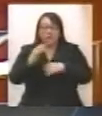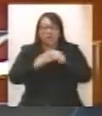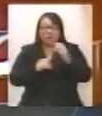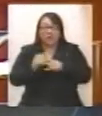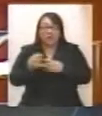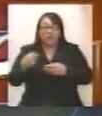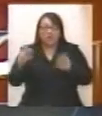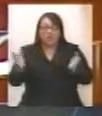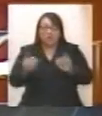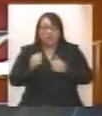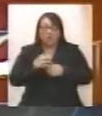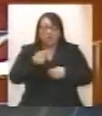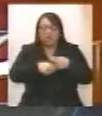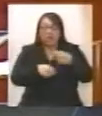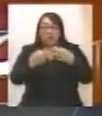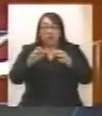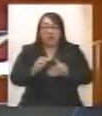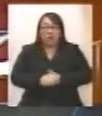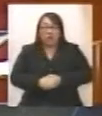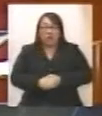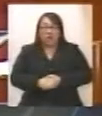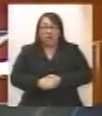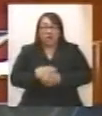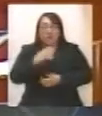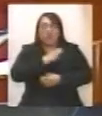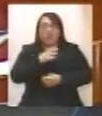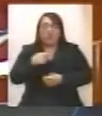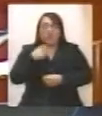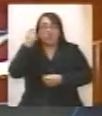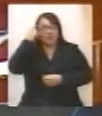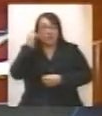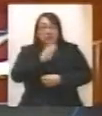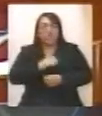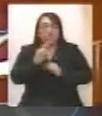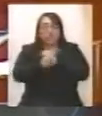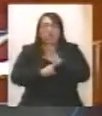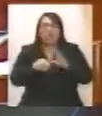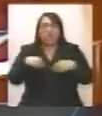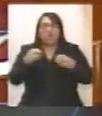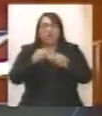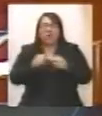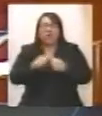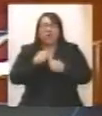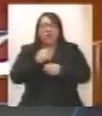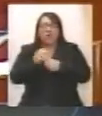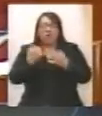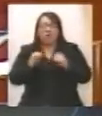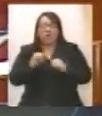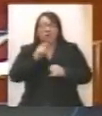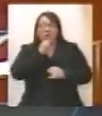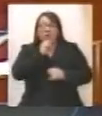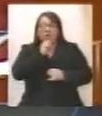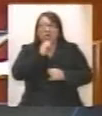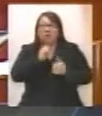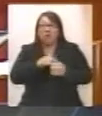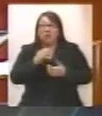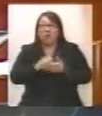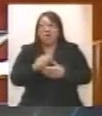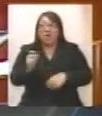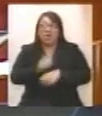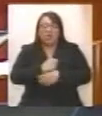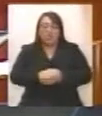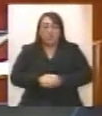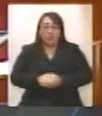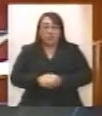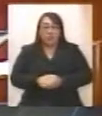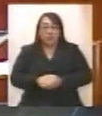e impulso a la inversión pública, el Gobierno es consciente del valor que puede aportar el sector privado en acelerar el cierre